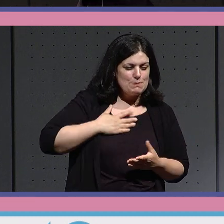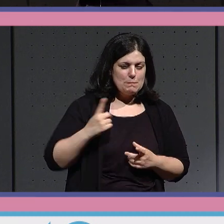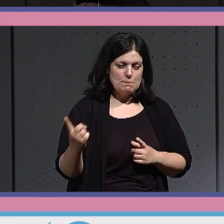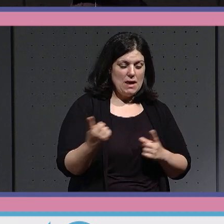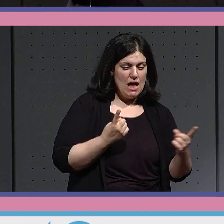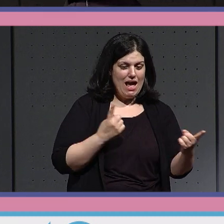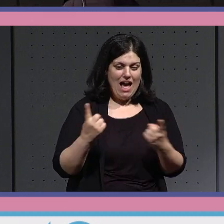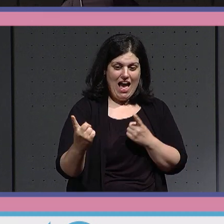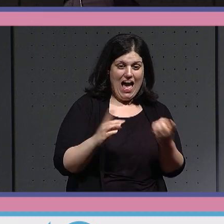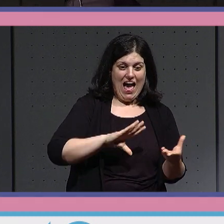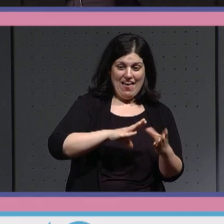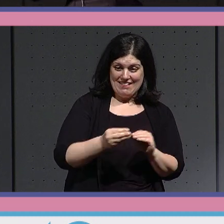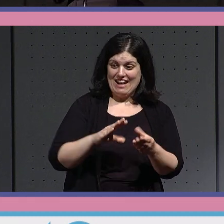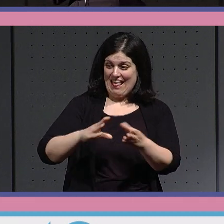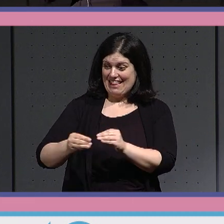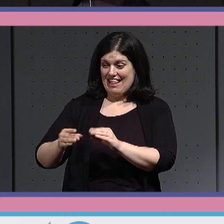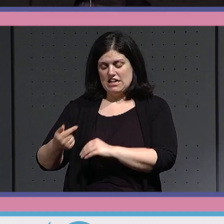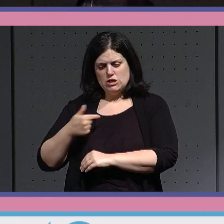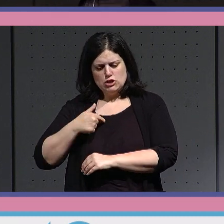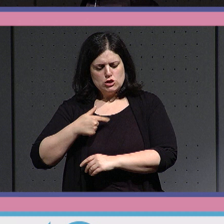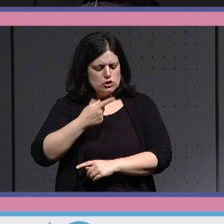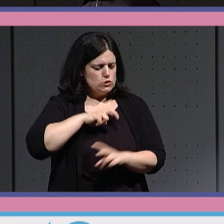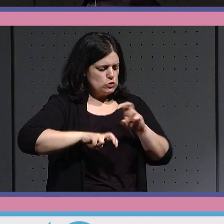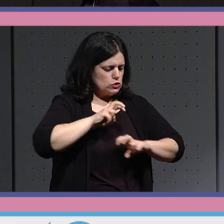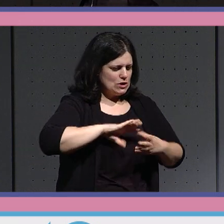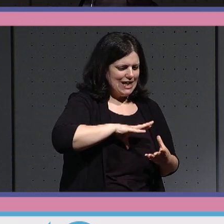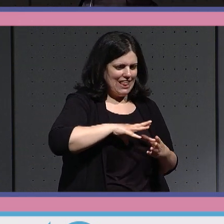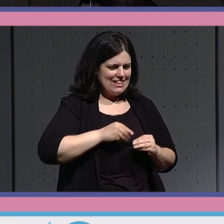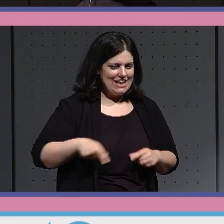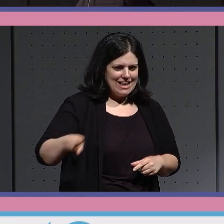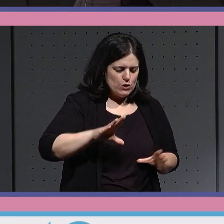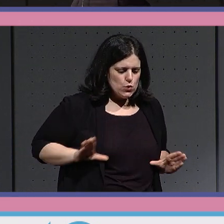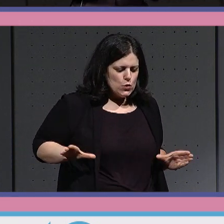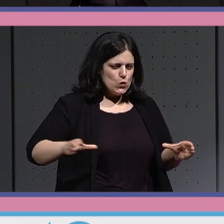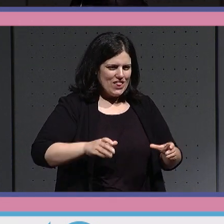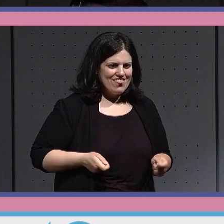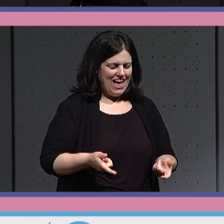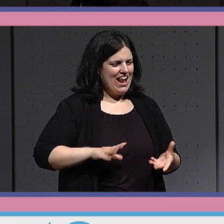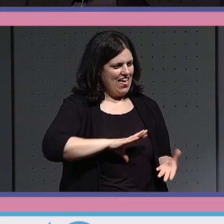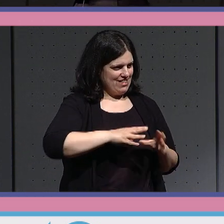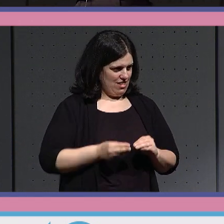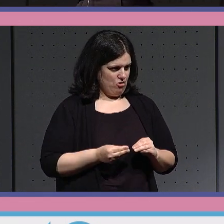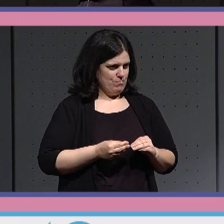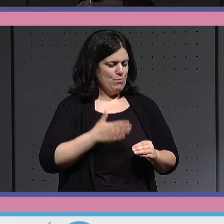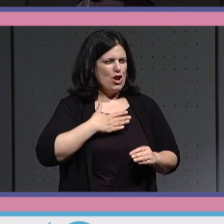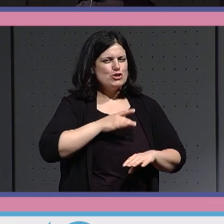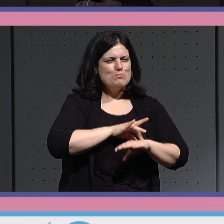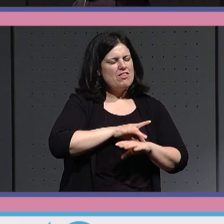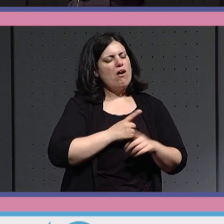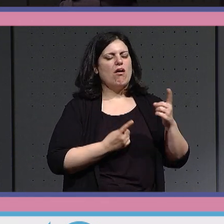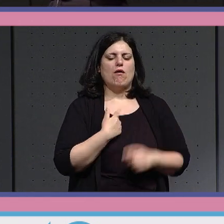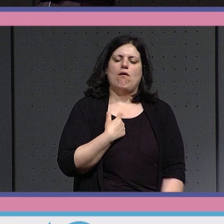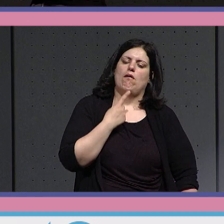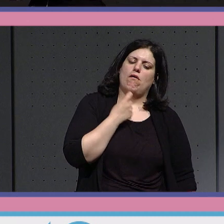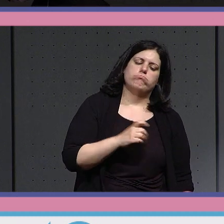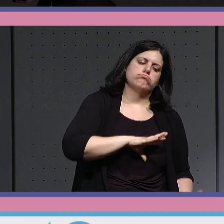que se adapte, vamos a ver si conseguimos encontrar un entorno que consiga adaptarse también desde lo médico, porque a los médicos nos cuesta mucho hacer